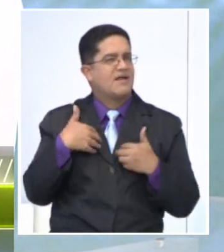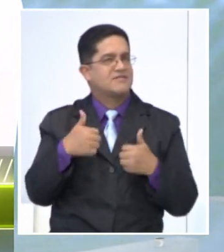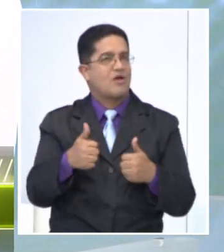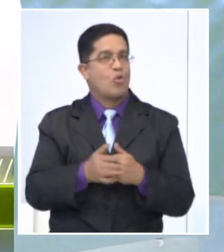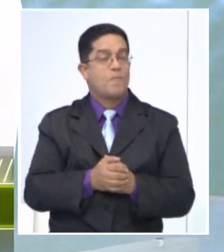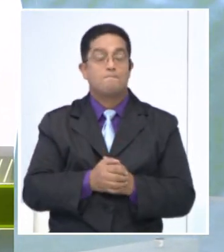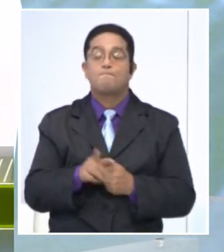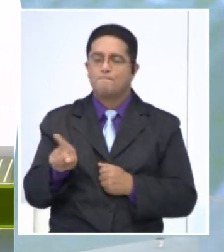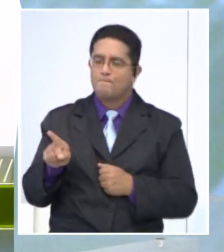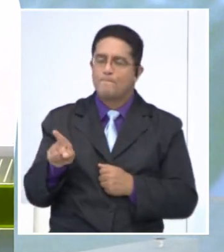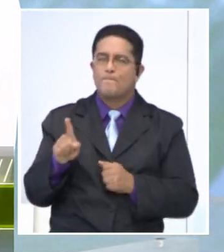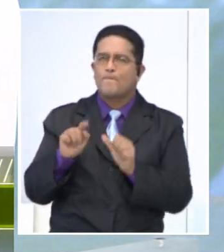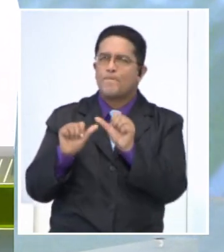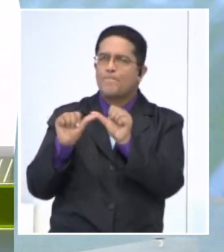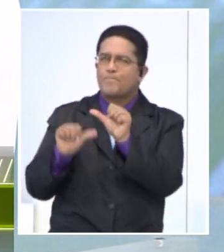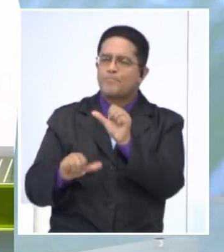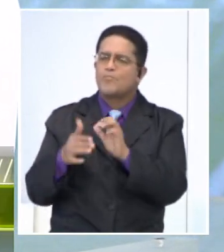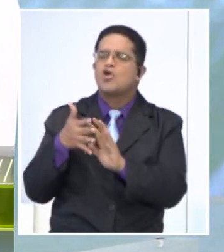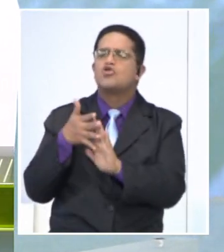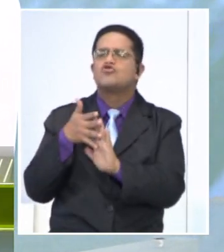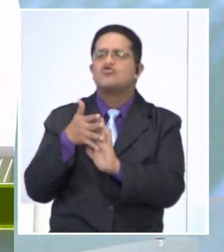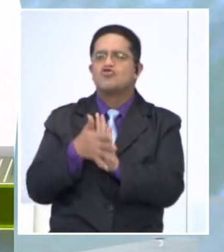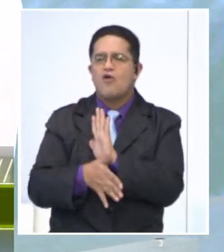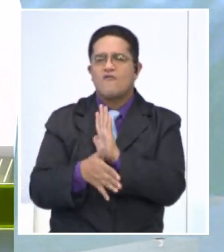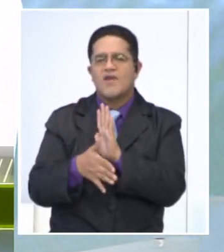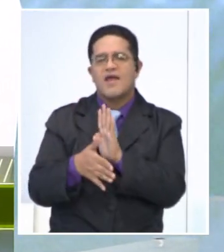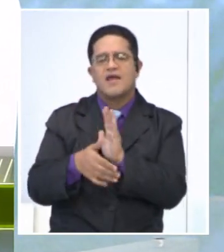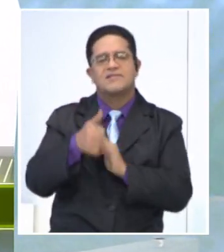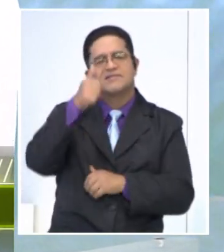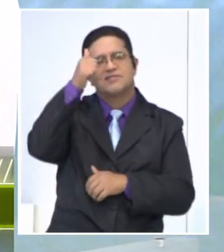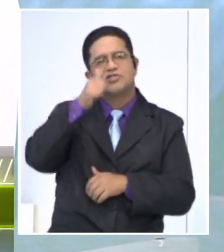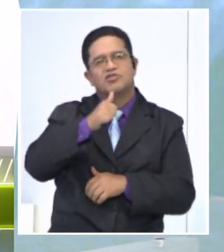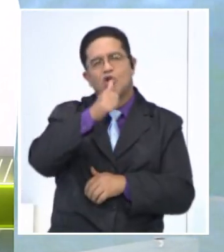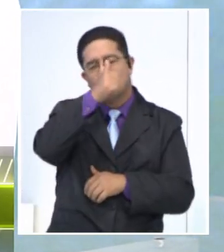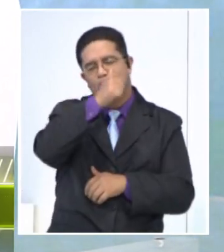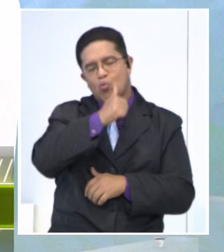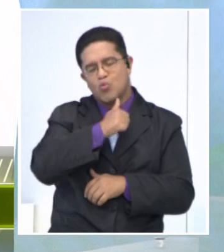los procedimientos mínimamente invasivos. Vemos con mucha preocupación